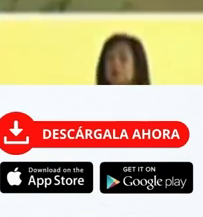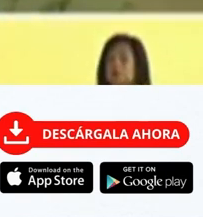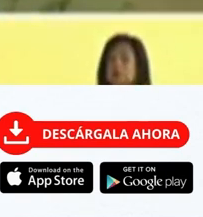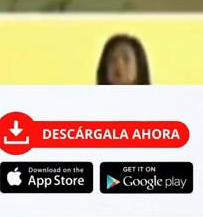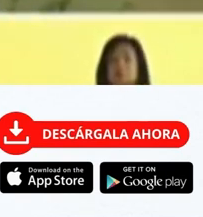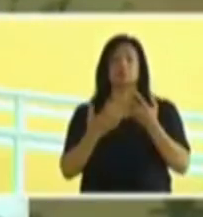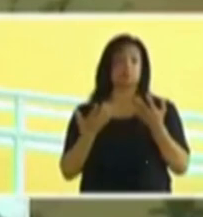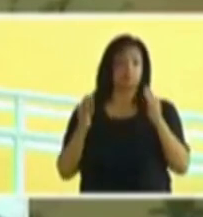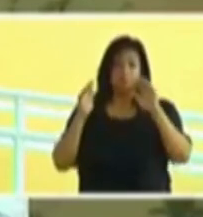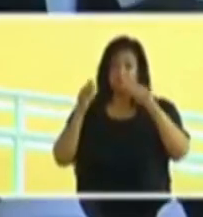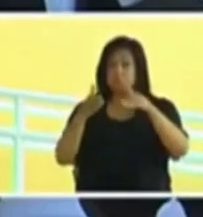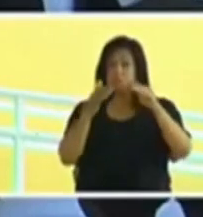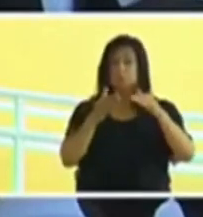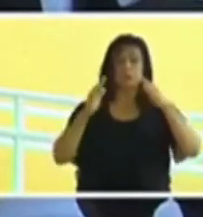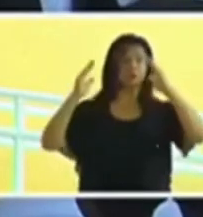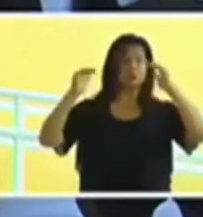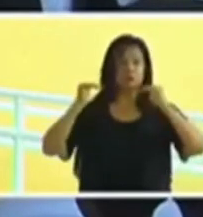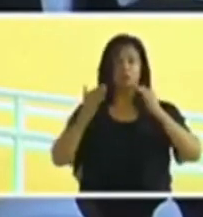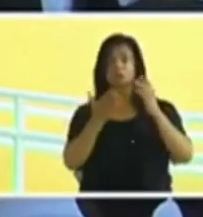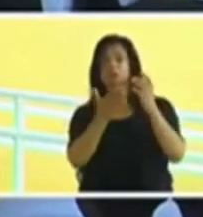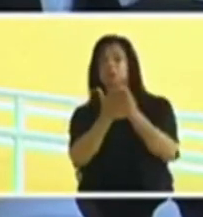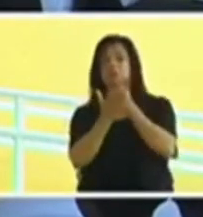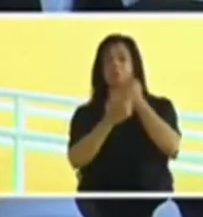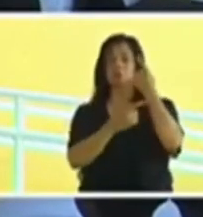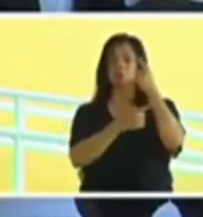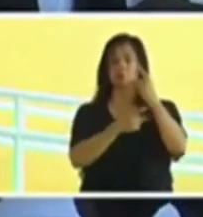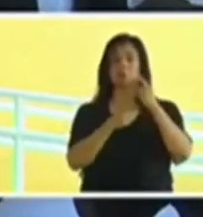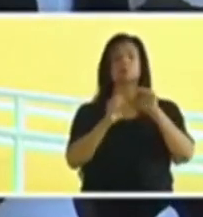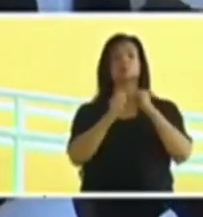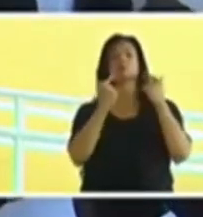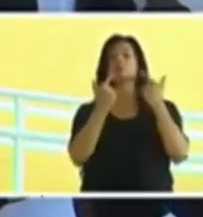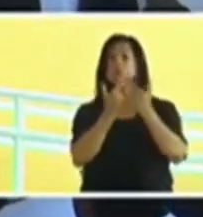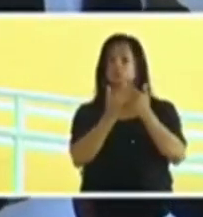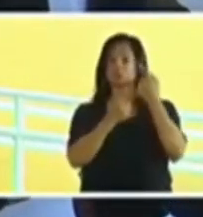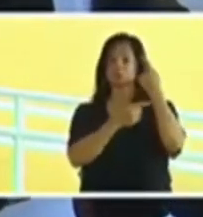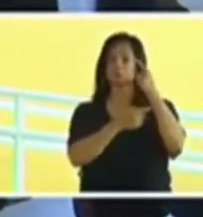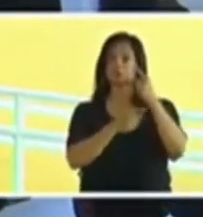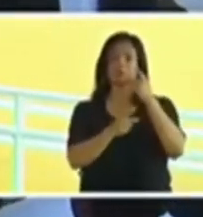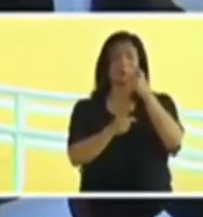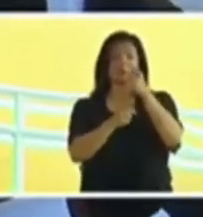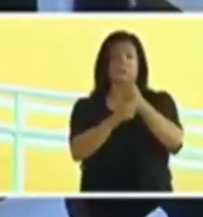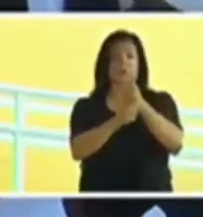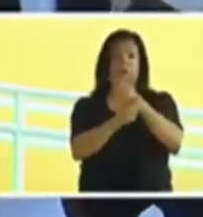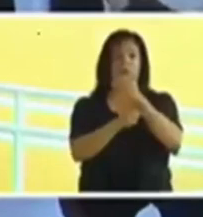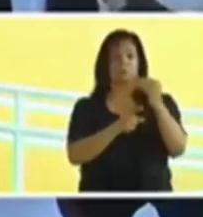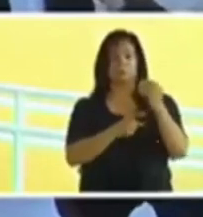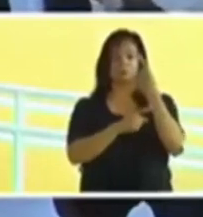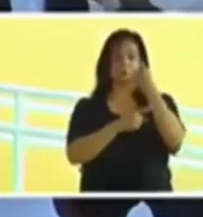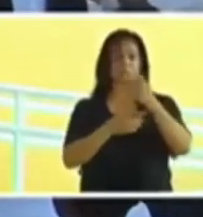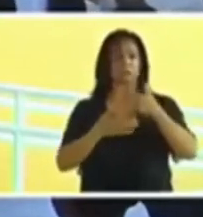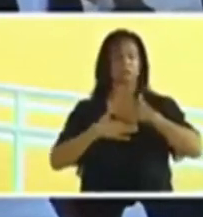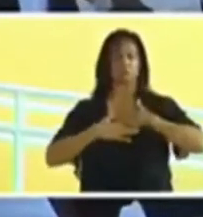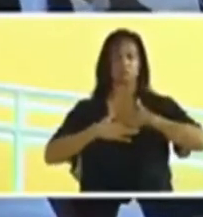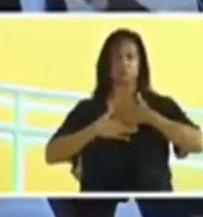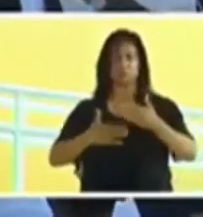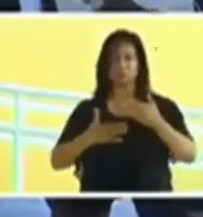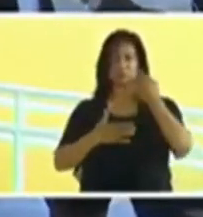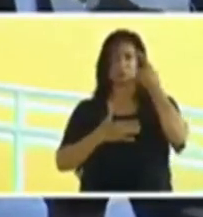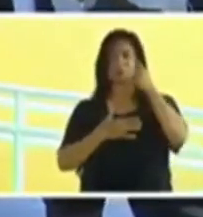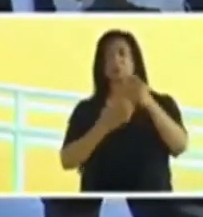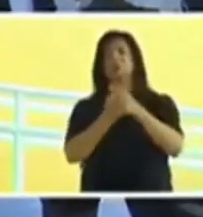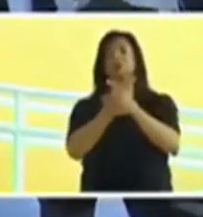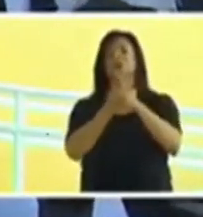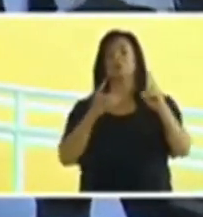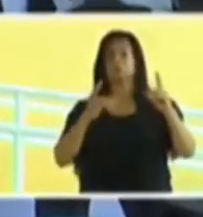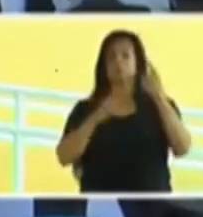se concentra la esperanza de alcanzar una sociedad más justa, más tolerante, más